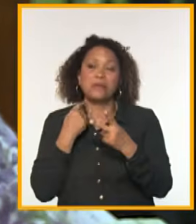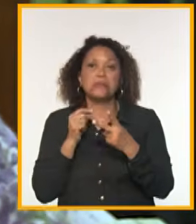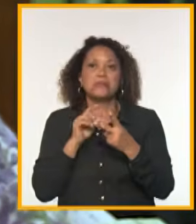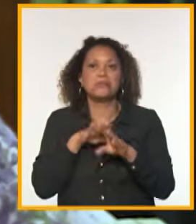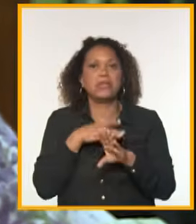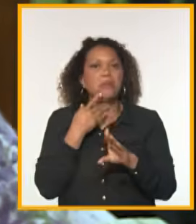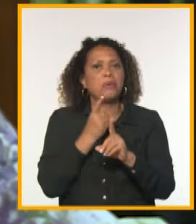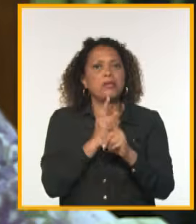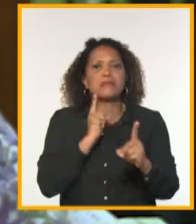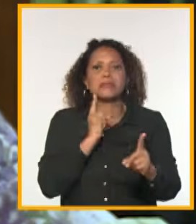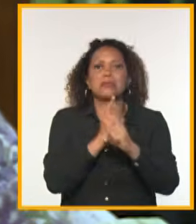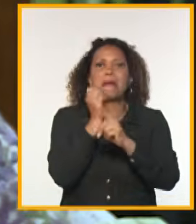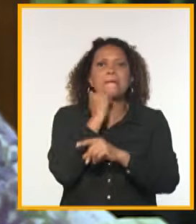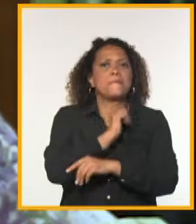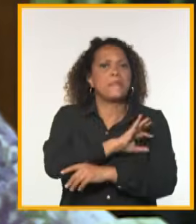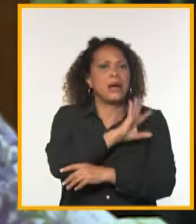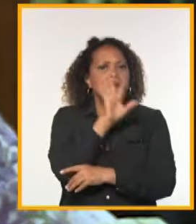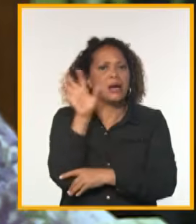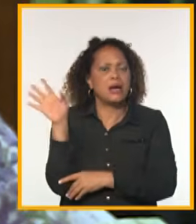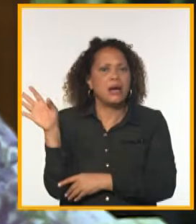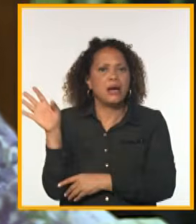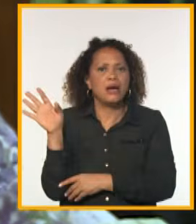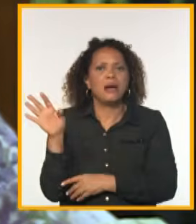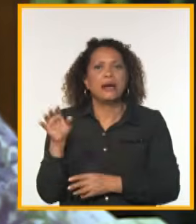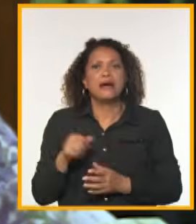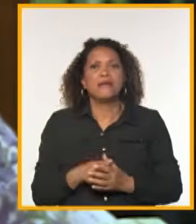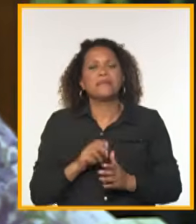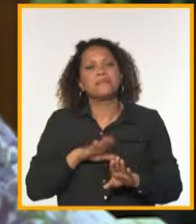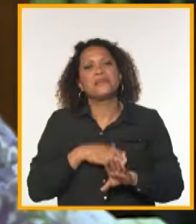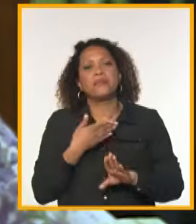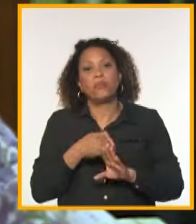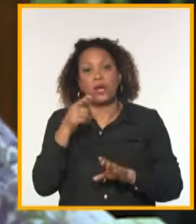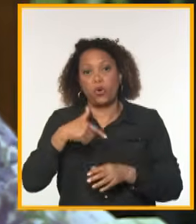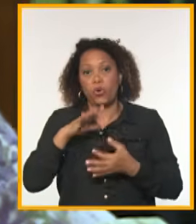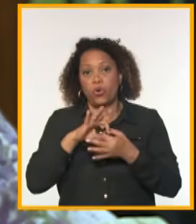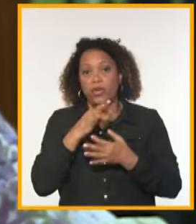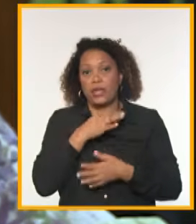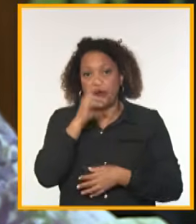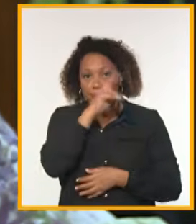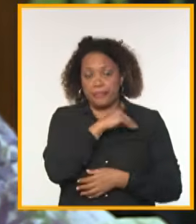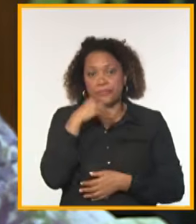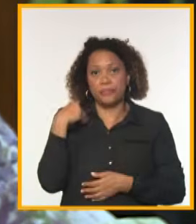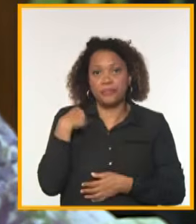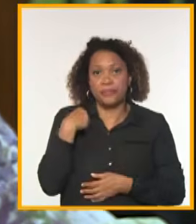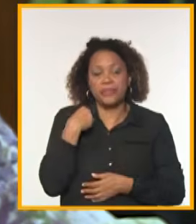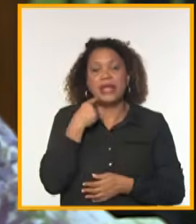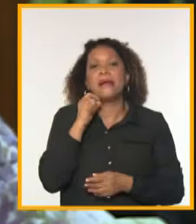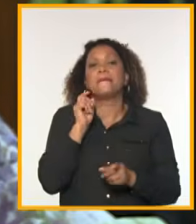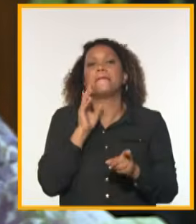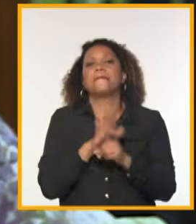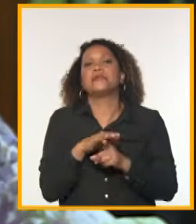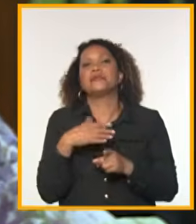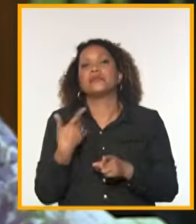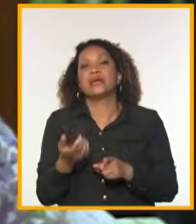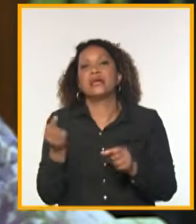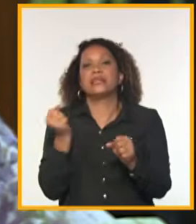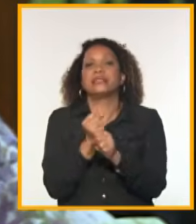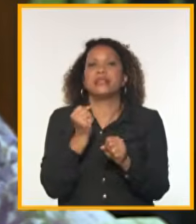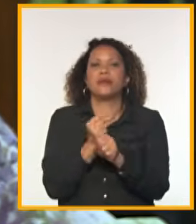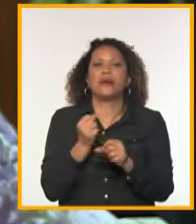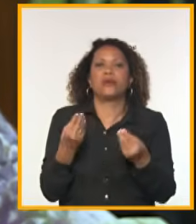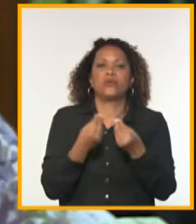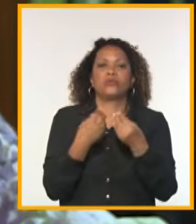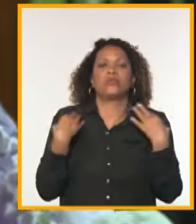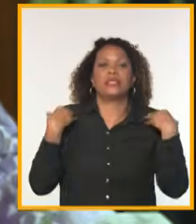vimos más hasta que el doctor Jorge Pérez pues comenzó a trabajar como